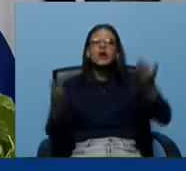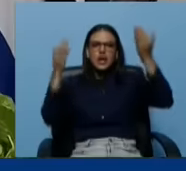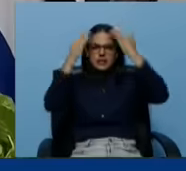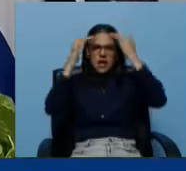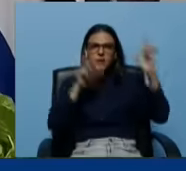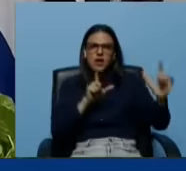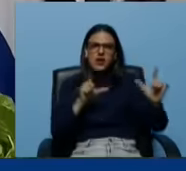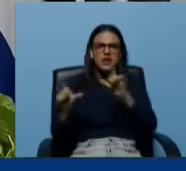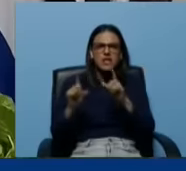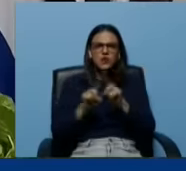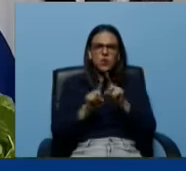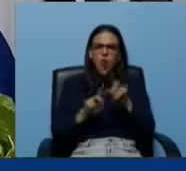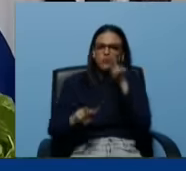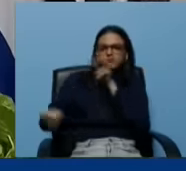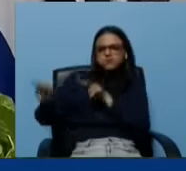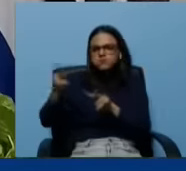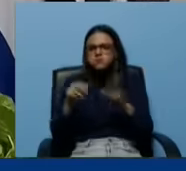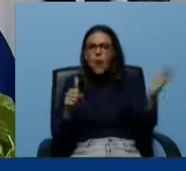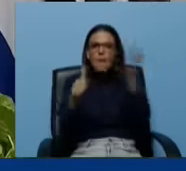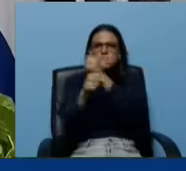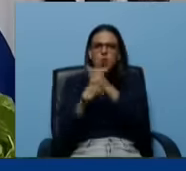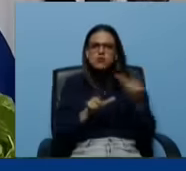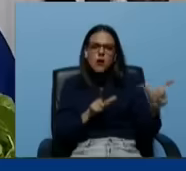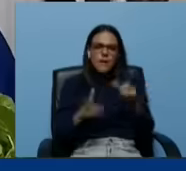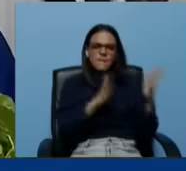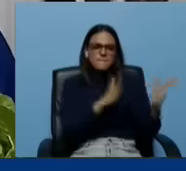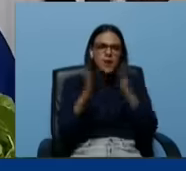pensado, lo tienen analizado y están preparados.